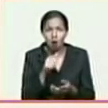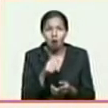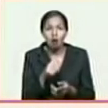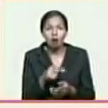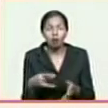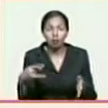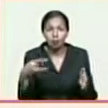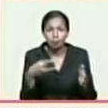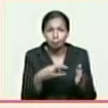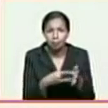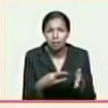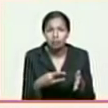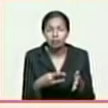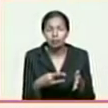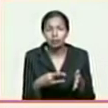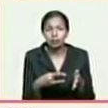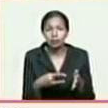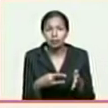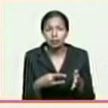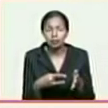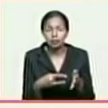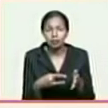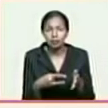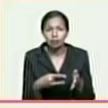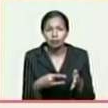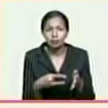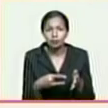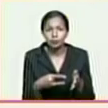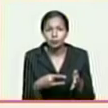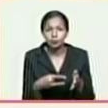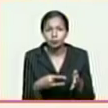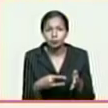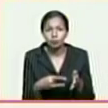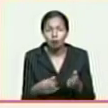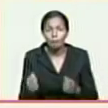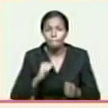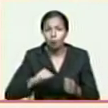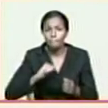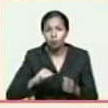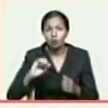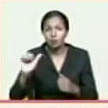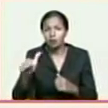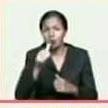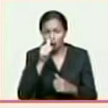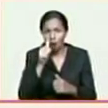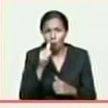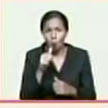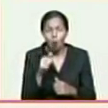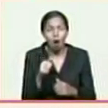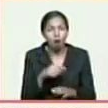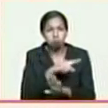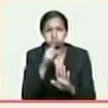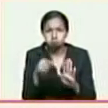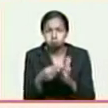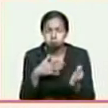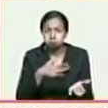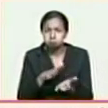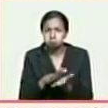plantas de tratamiento y las plantas de bombeo de agua potable completamente en funcionamiento